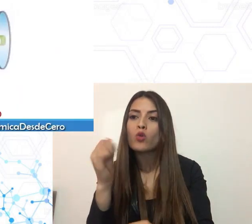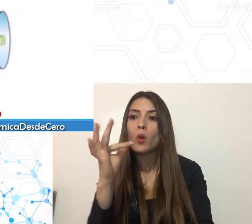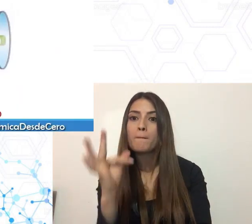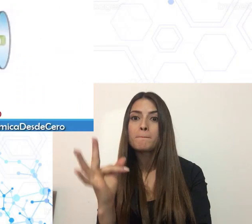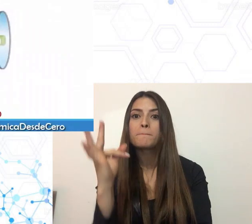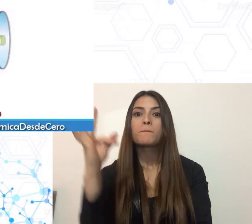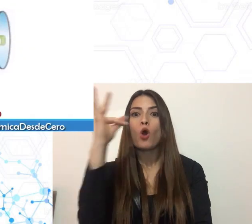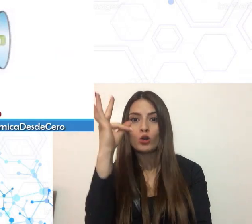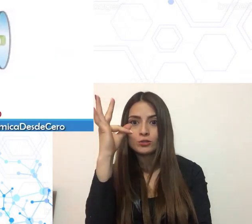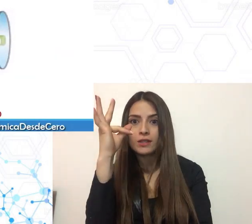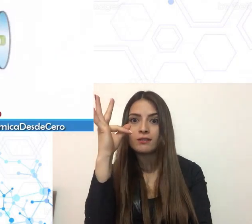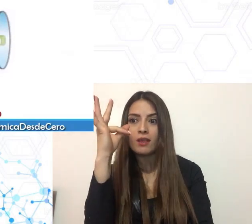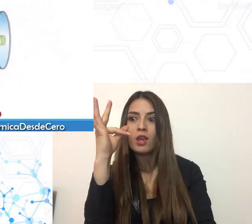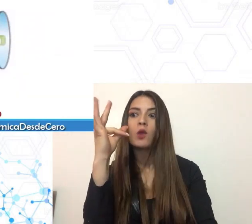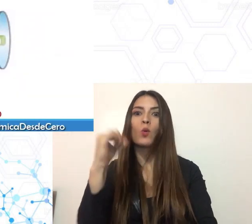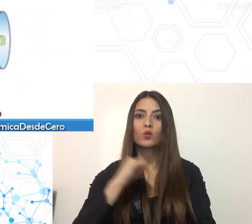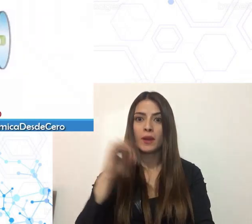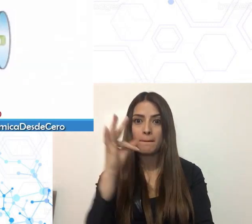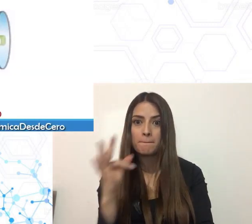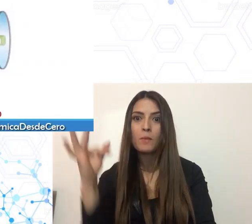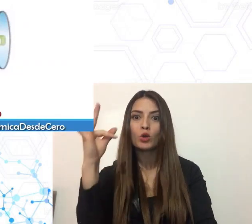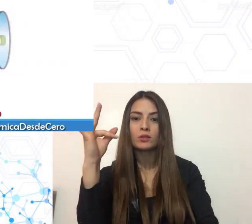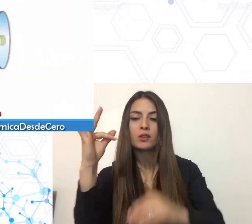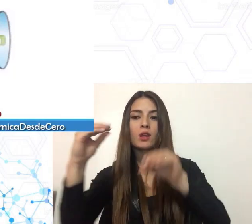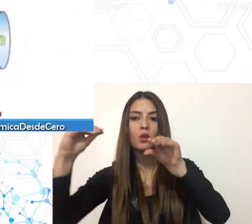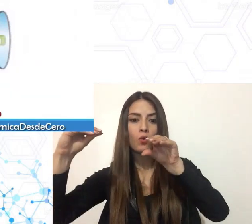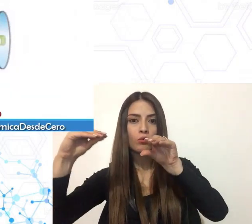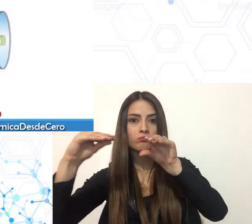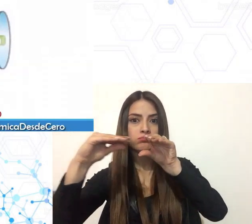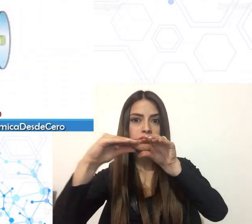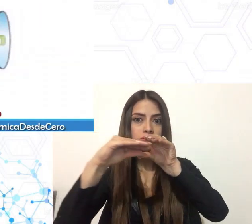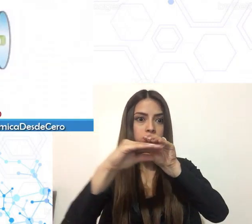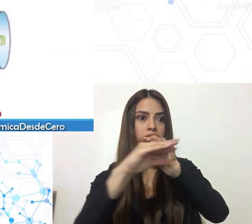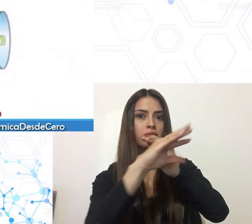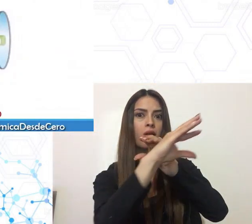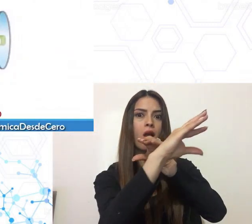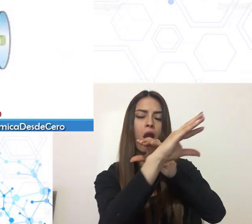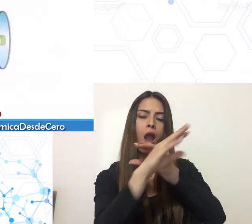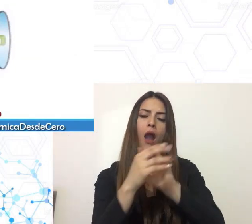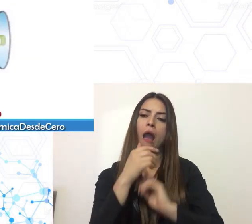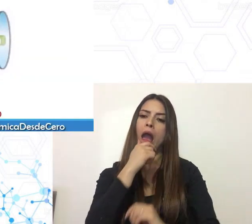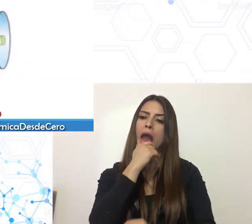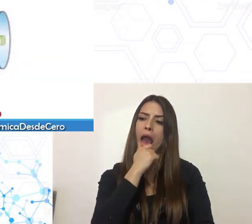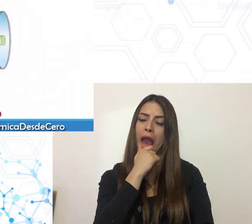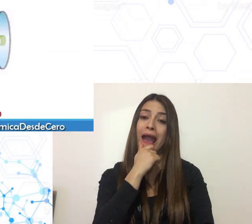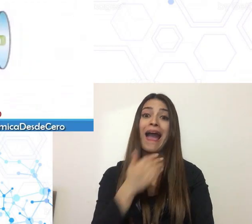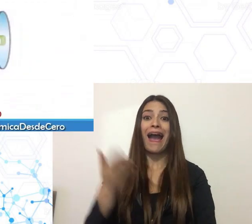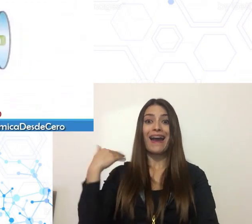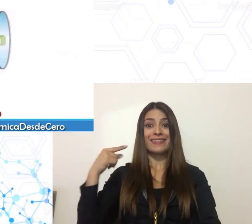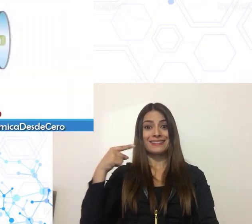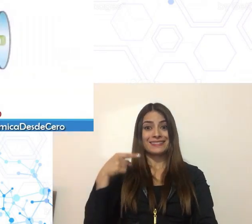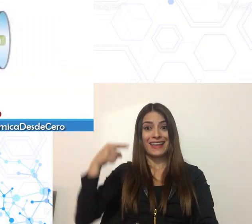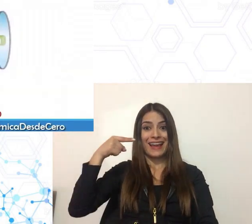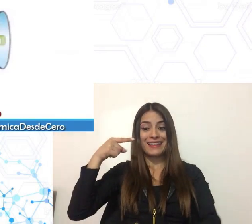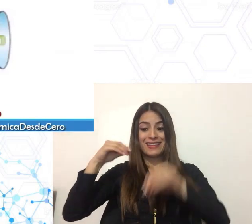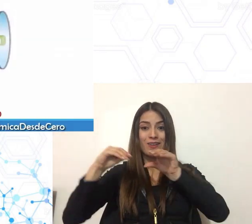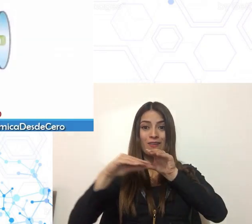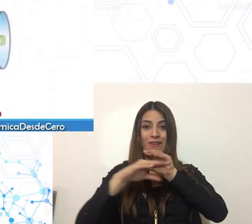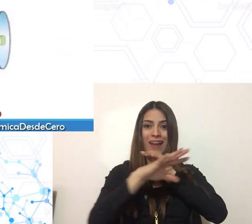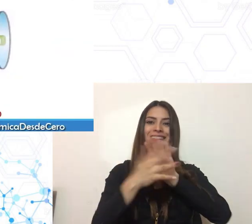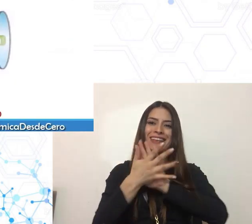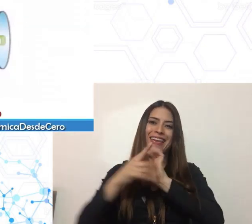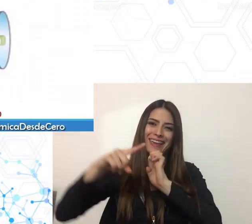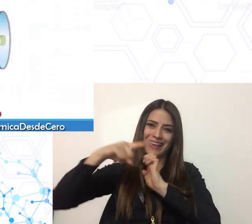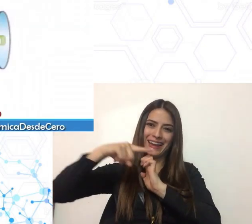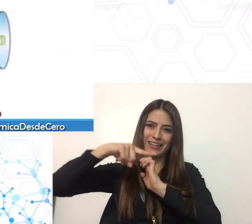electrones, también existían unos rayos canales o anódicos que salían del ánodo, los cuales